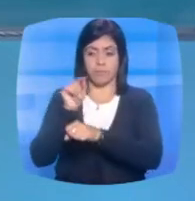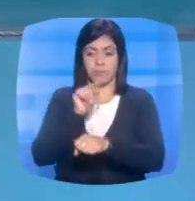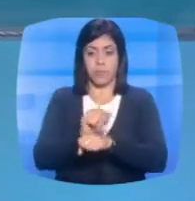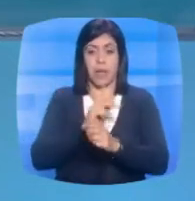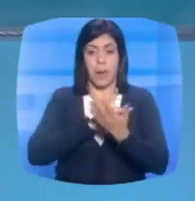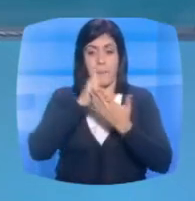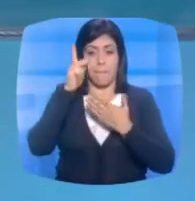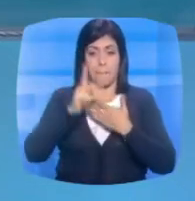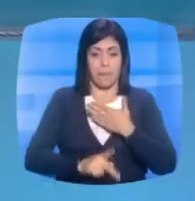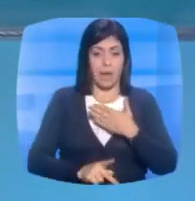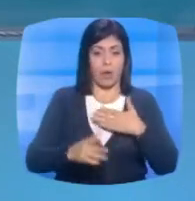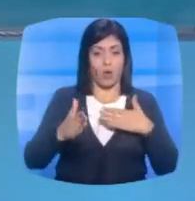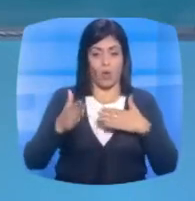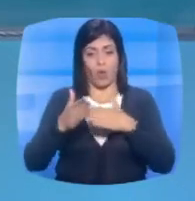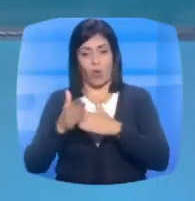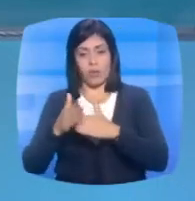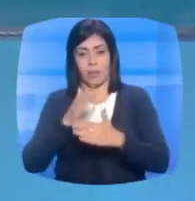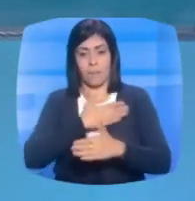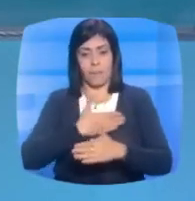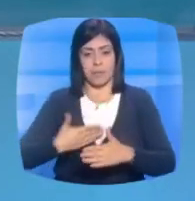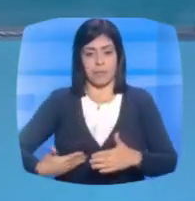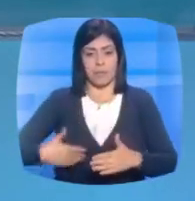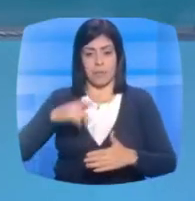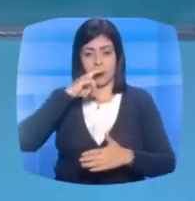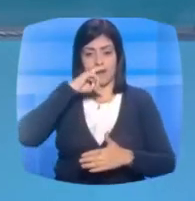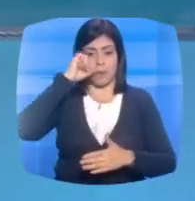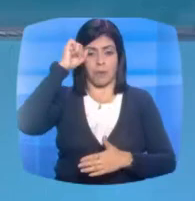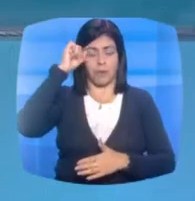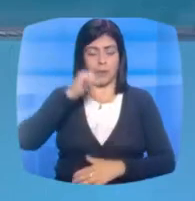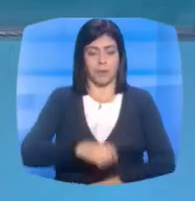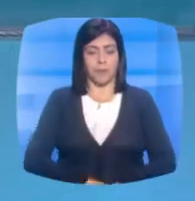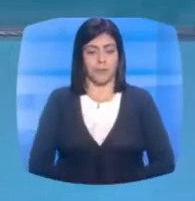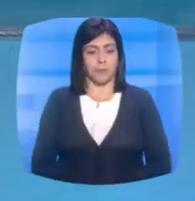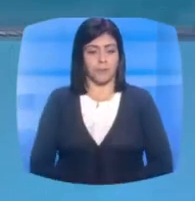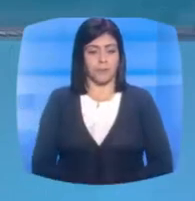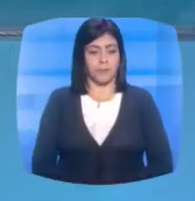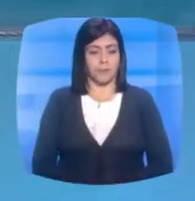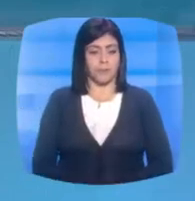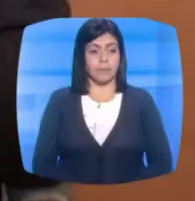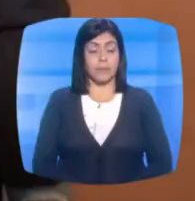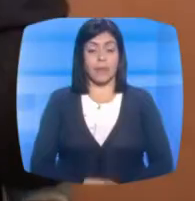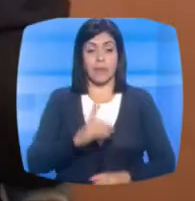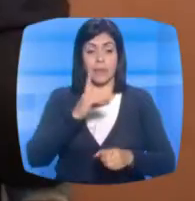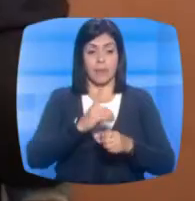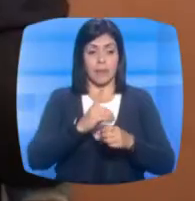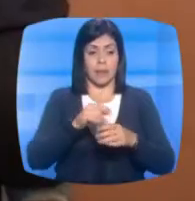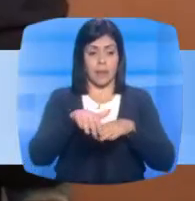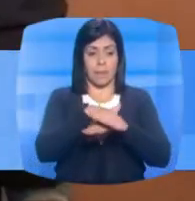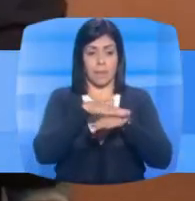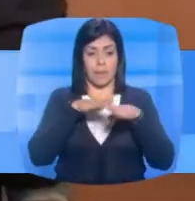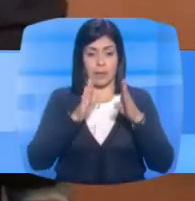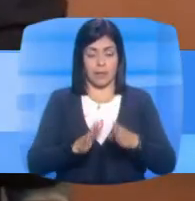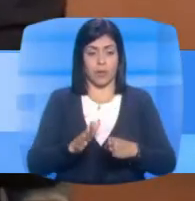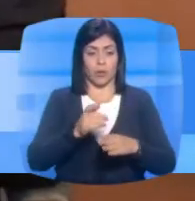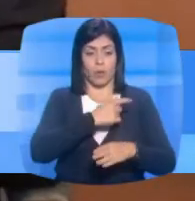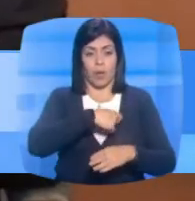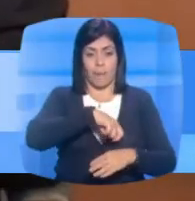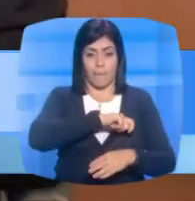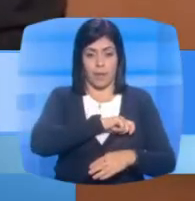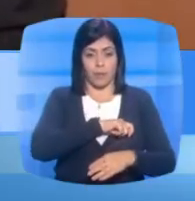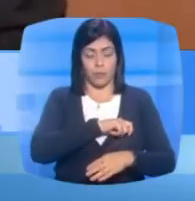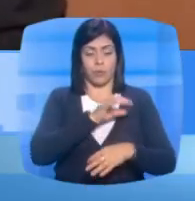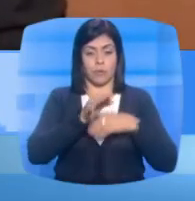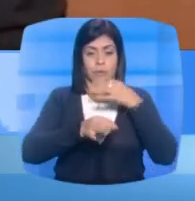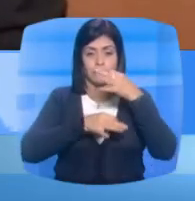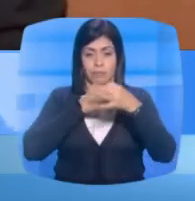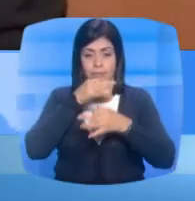de planear un atentado contra el presidente de la República, Nicolás Maduro. El ministro español de